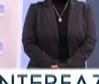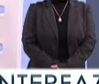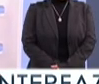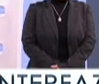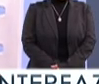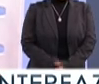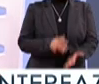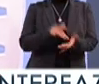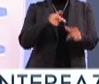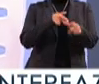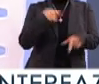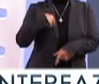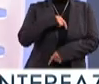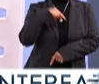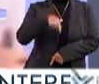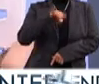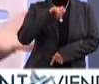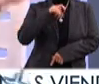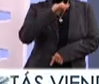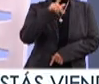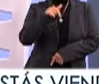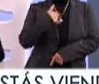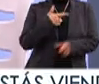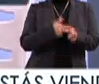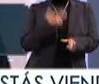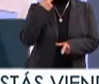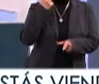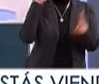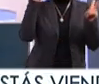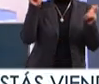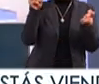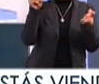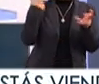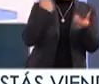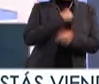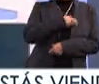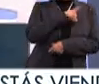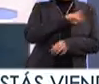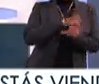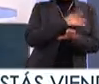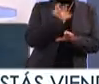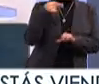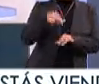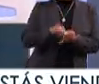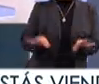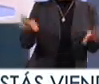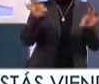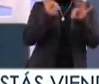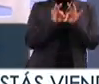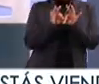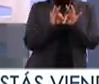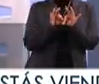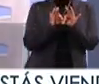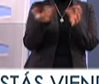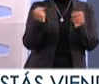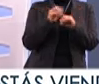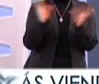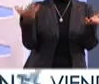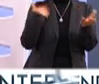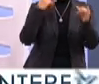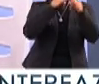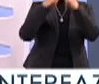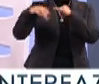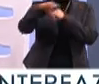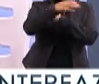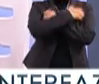gracias por continuar con nosotros en Interfaz y pues sigamos hablando de temas de salud porque es importantísimo y por supuesto que las